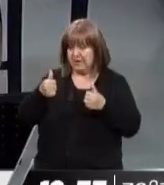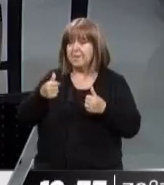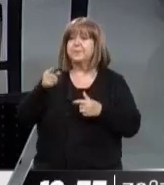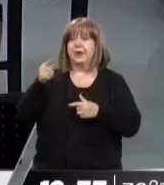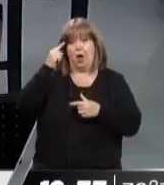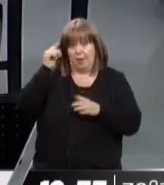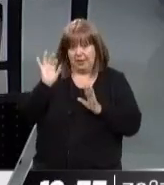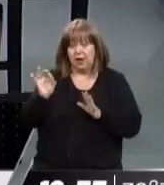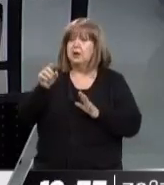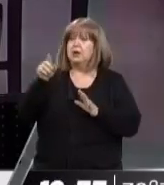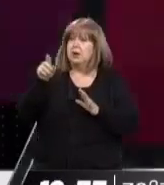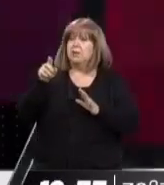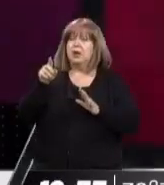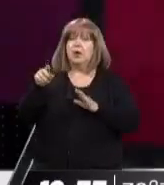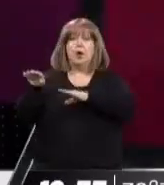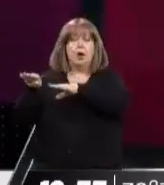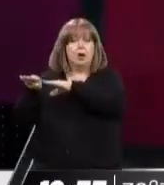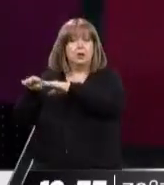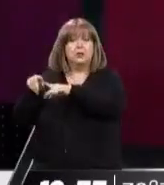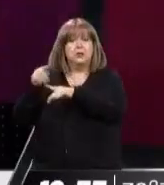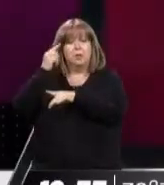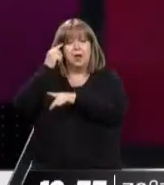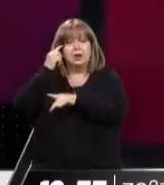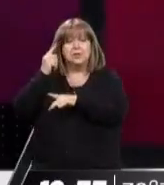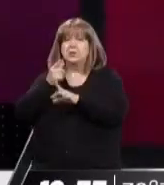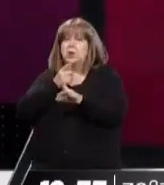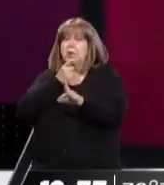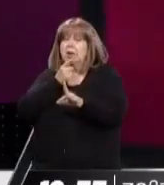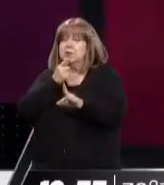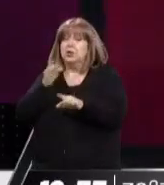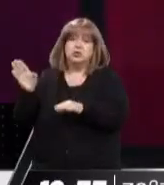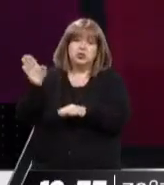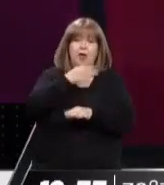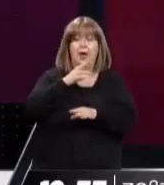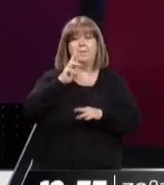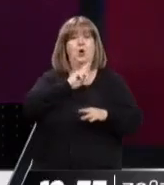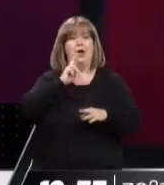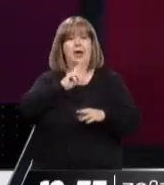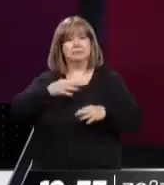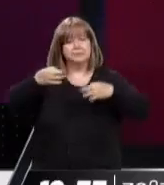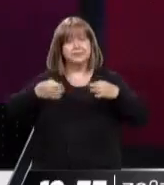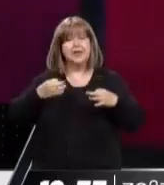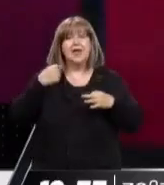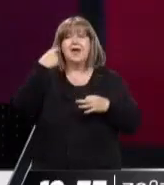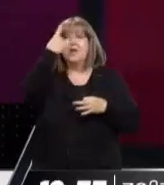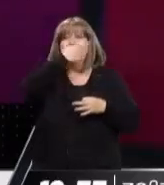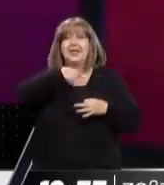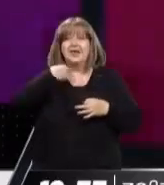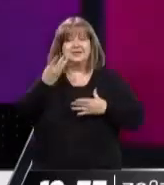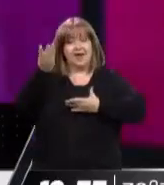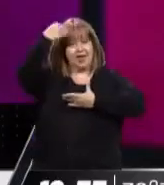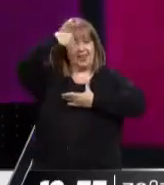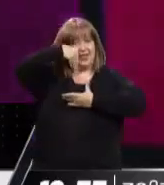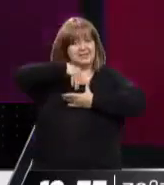un canon que mucha gente comparte? La verdad que considero que no. Considero que somos todas mujeres y con diversas capacidades, y la belleza, como te digo, es algo subjetivo.